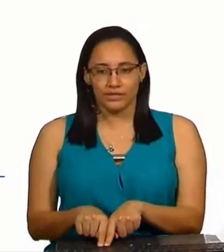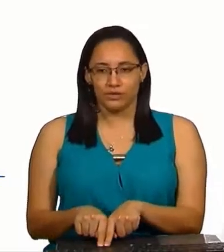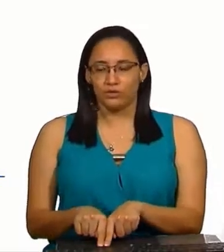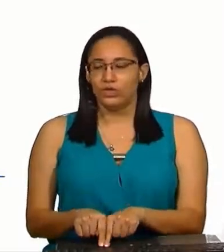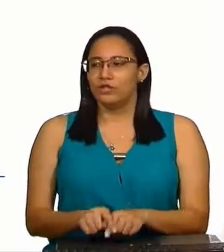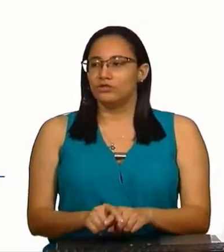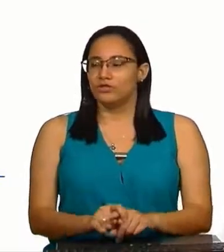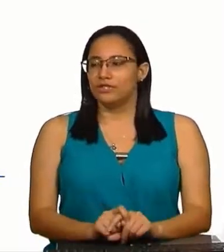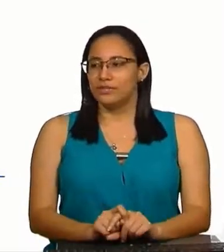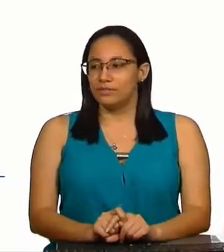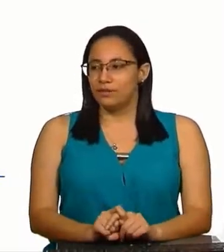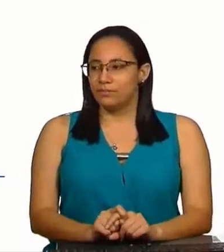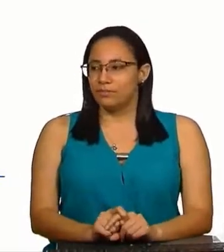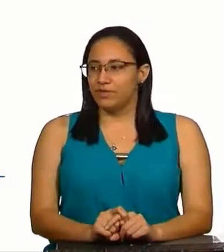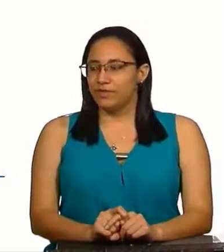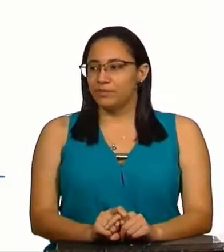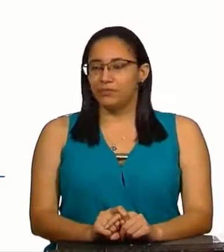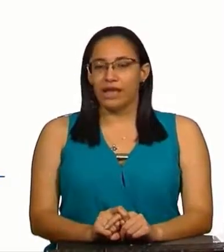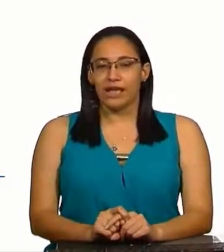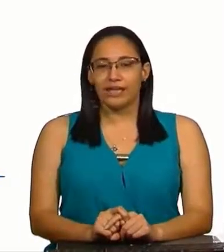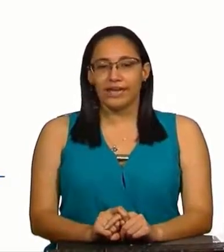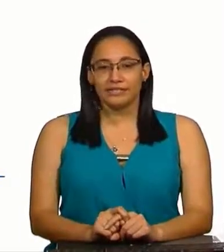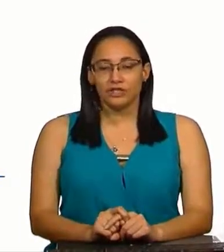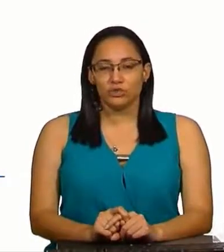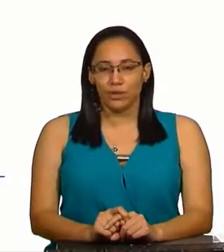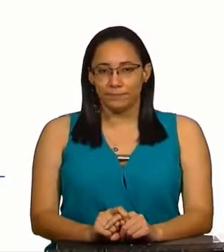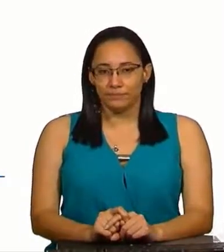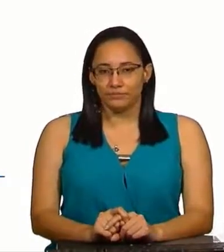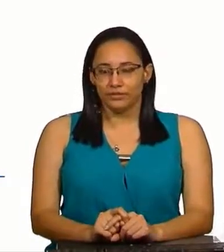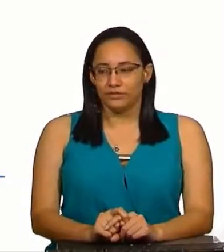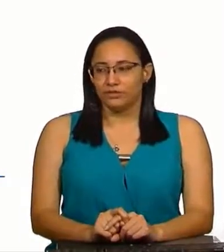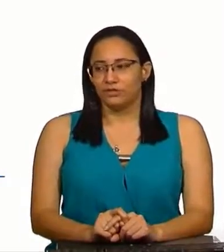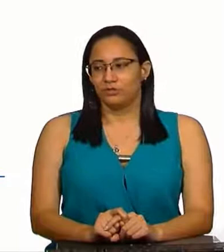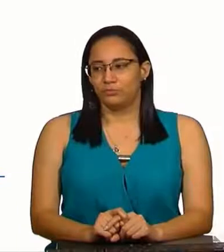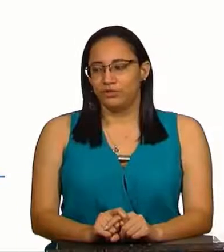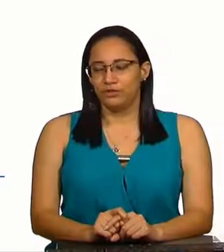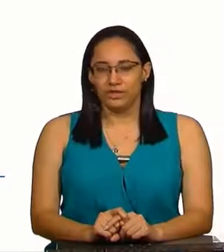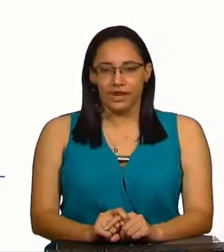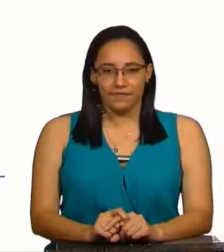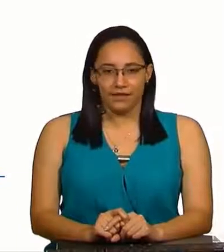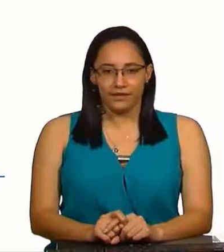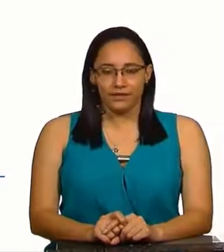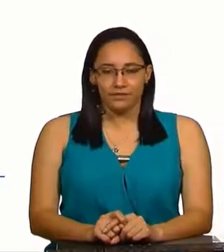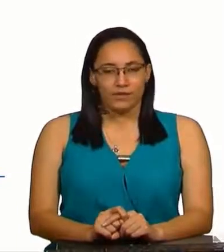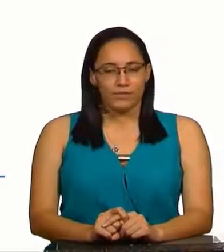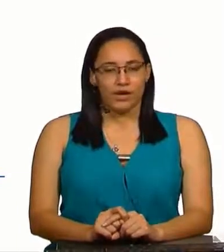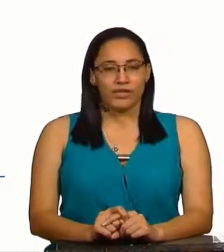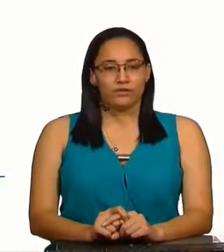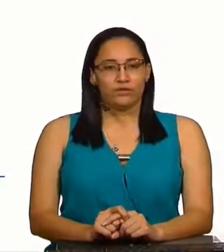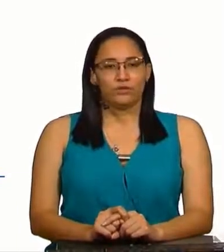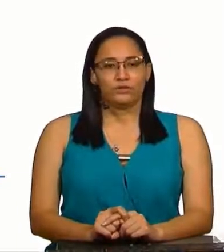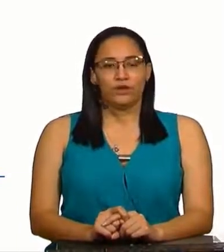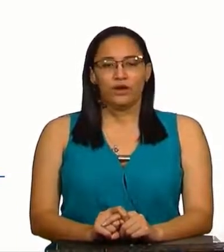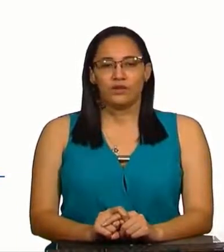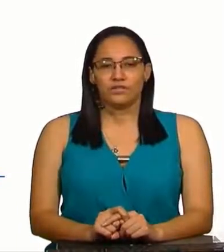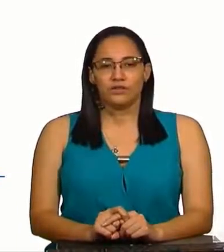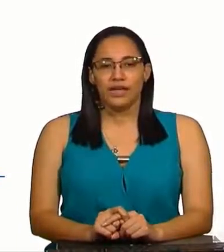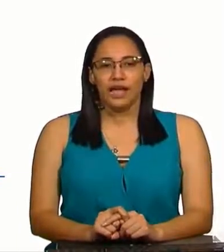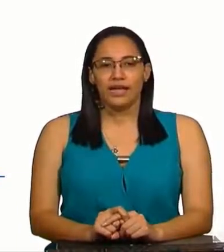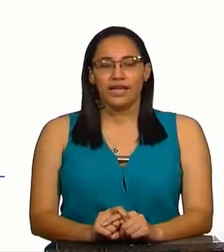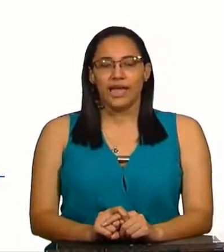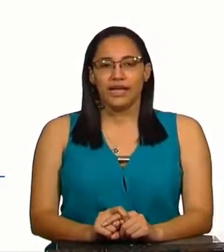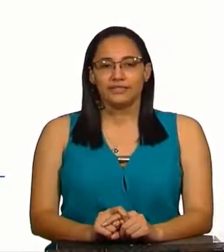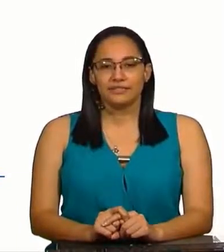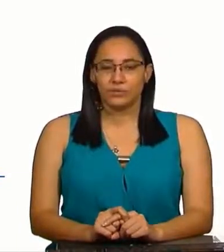cómo hacerlo. Entonces tenemos el primer ejemplo. I can swim. Yo puedo nadar. Vamos a leer todos juntos la